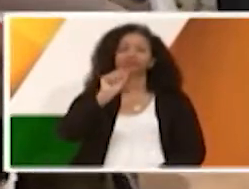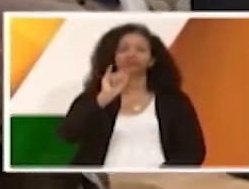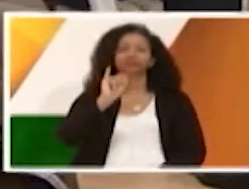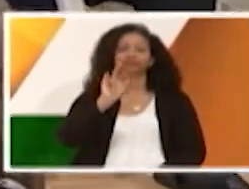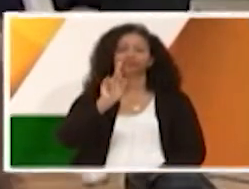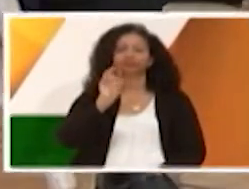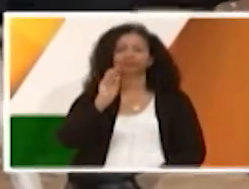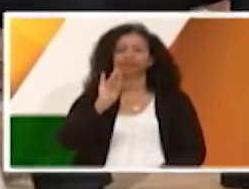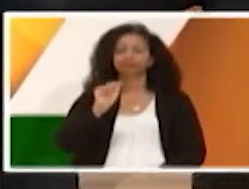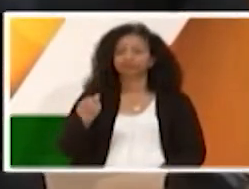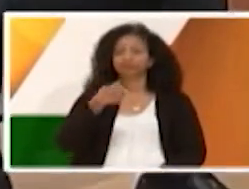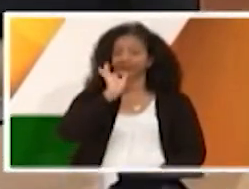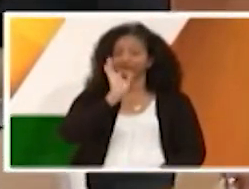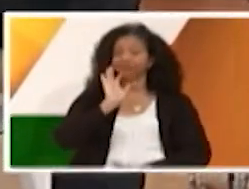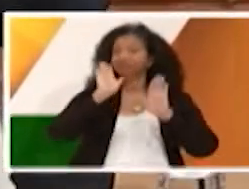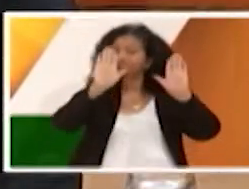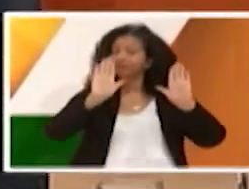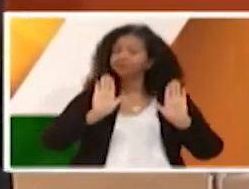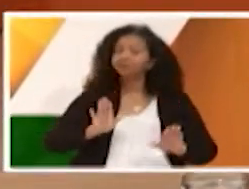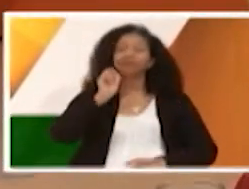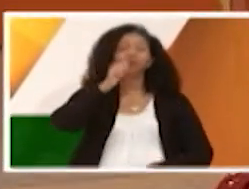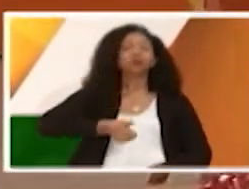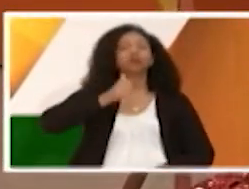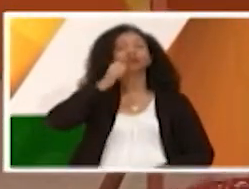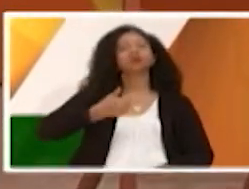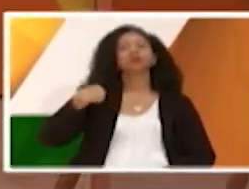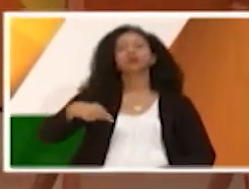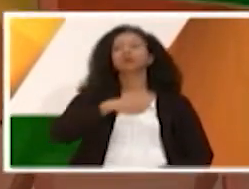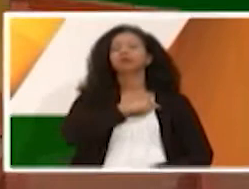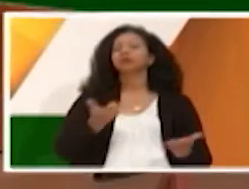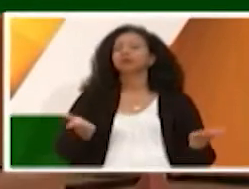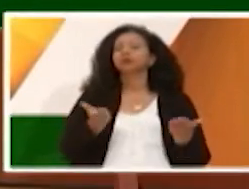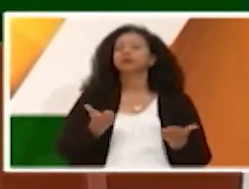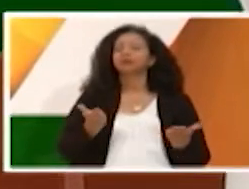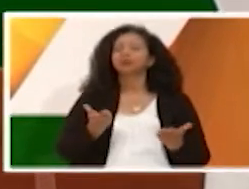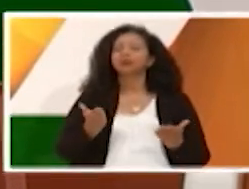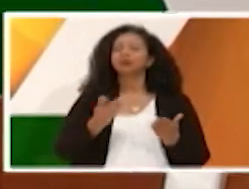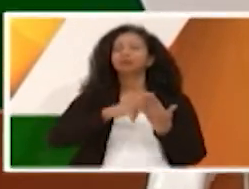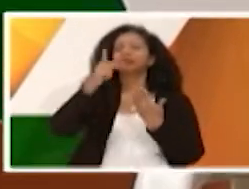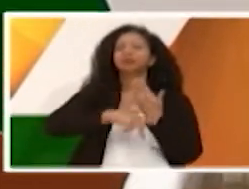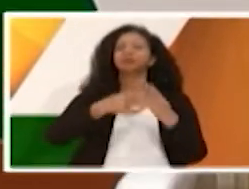este café formidable de todos los días aquí en Ojalá.